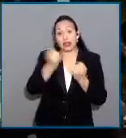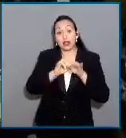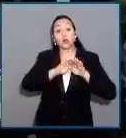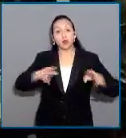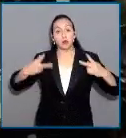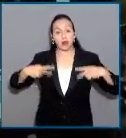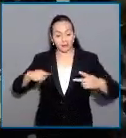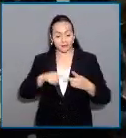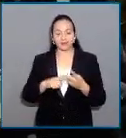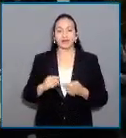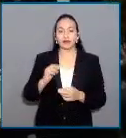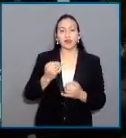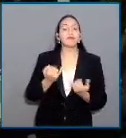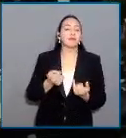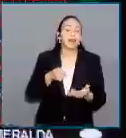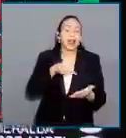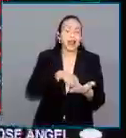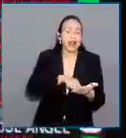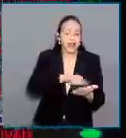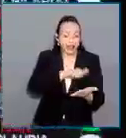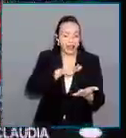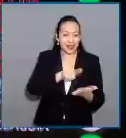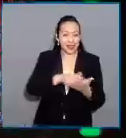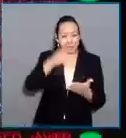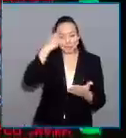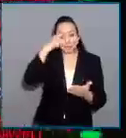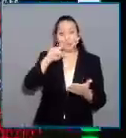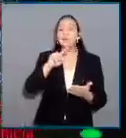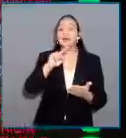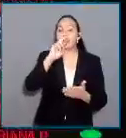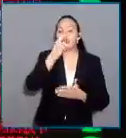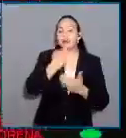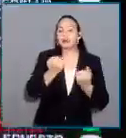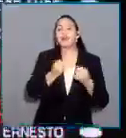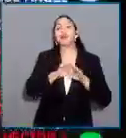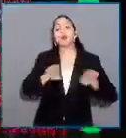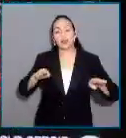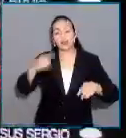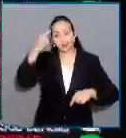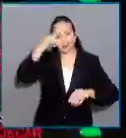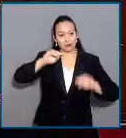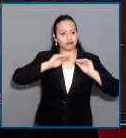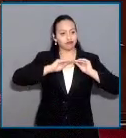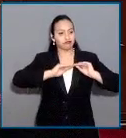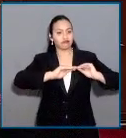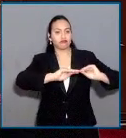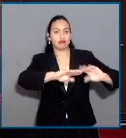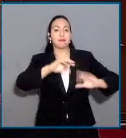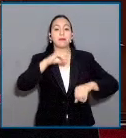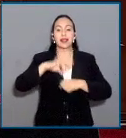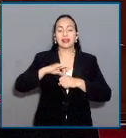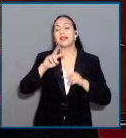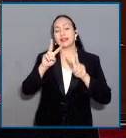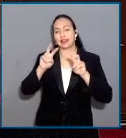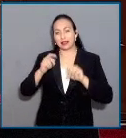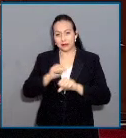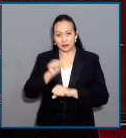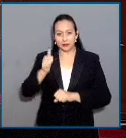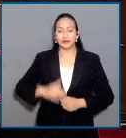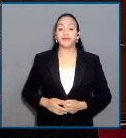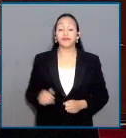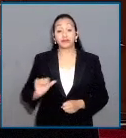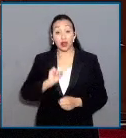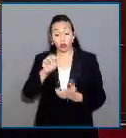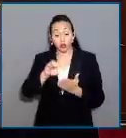al principio de equidad en las contiendas por el financiamiento de campañas electorales, entre otros. Hay otra acción de inconstitucionalidad contra